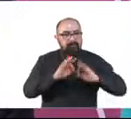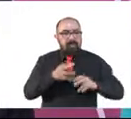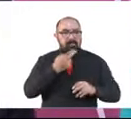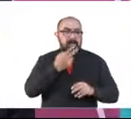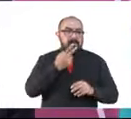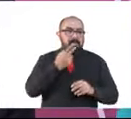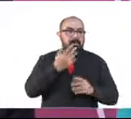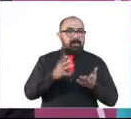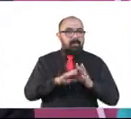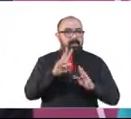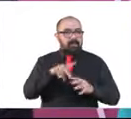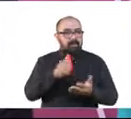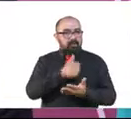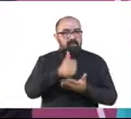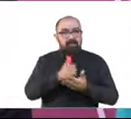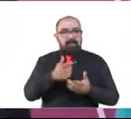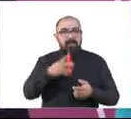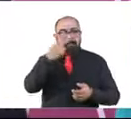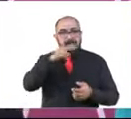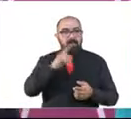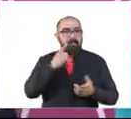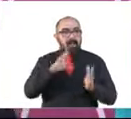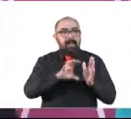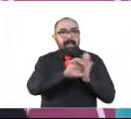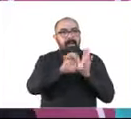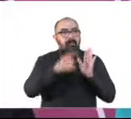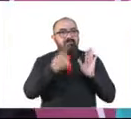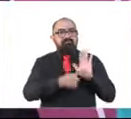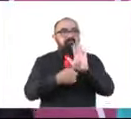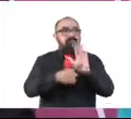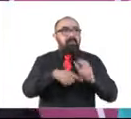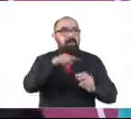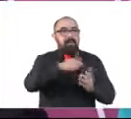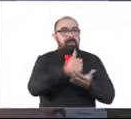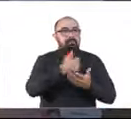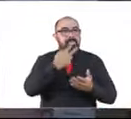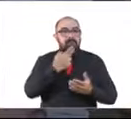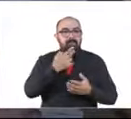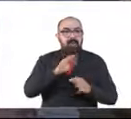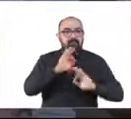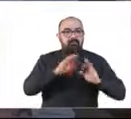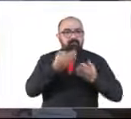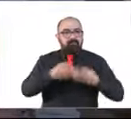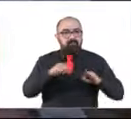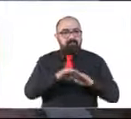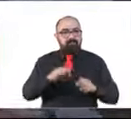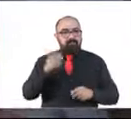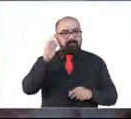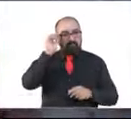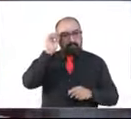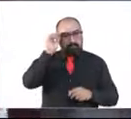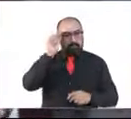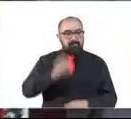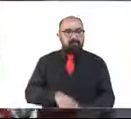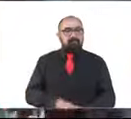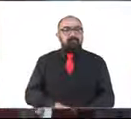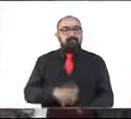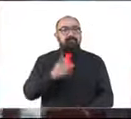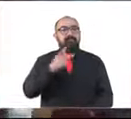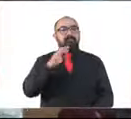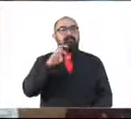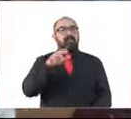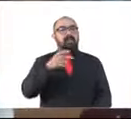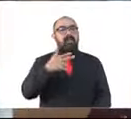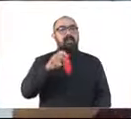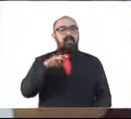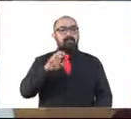y la Ciudad de México es un buen ejemplo para ello. Gracias, doctor Villalobos. Regina Altena, presidente del Colegio de